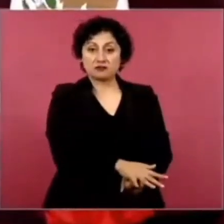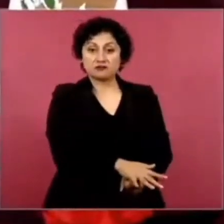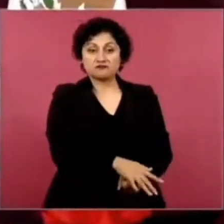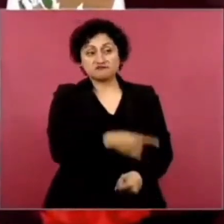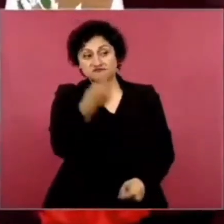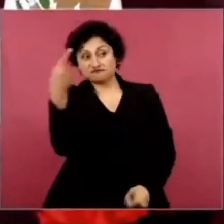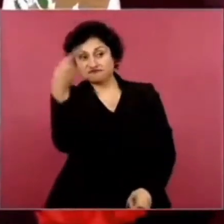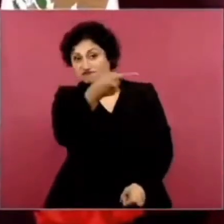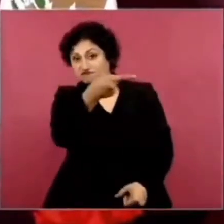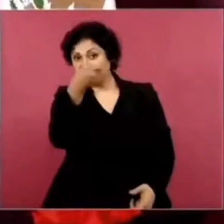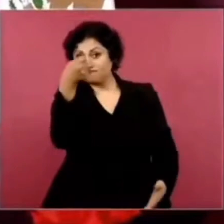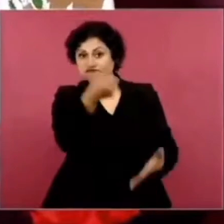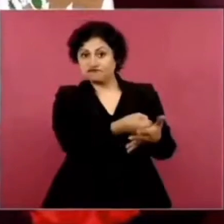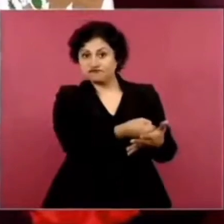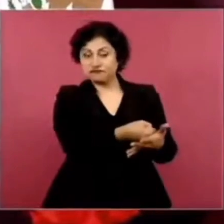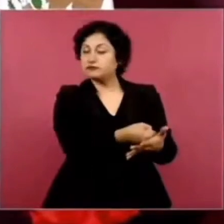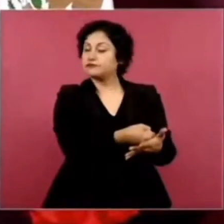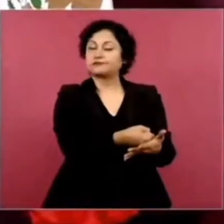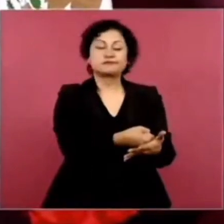nada de amenaza,